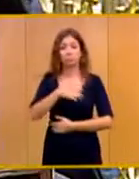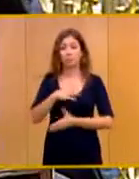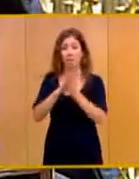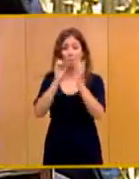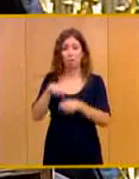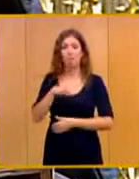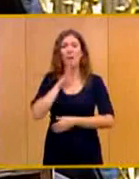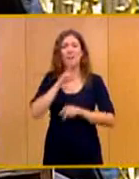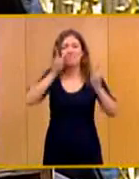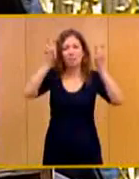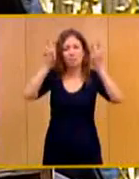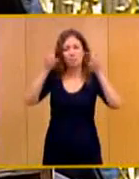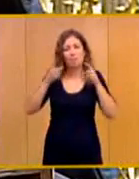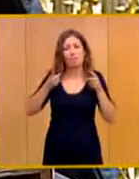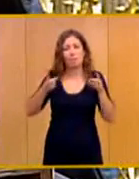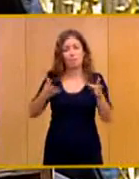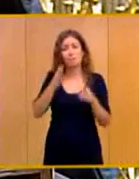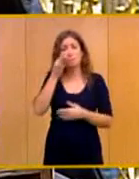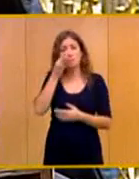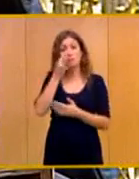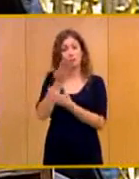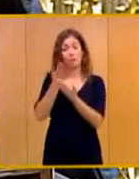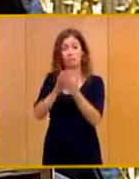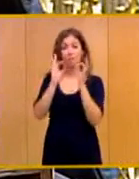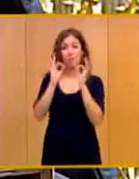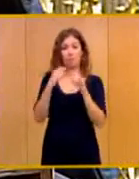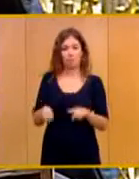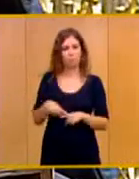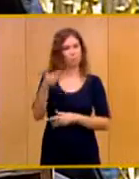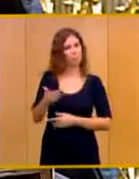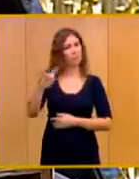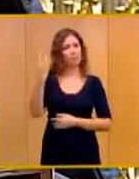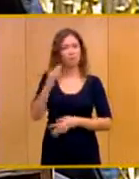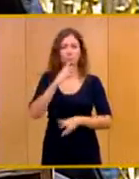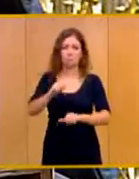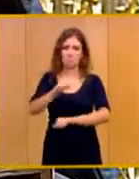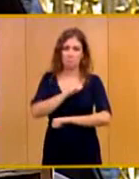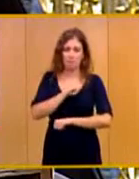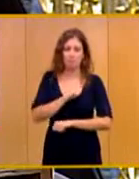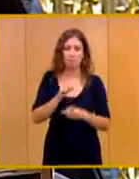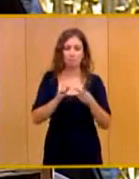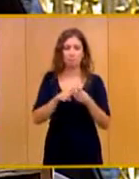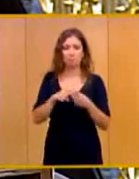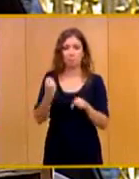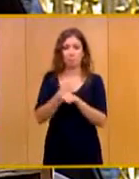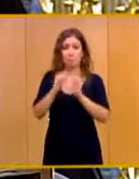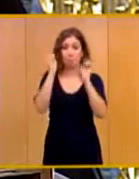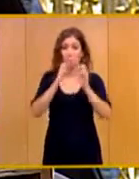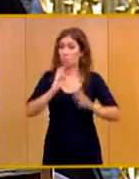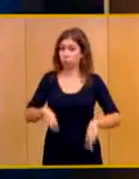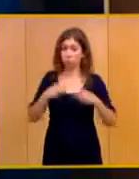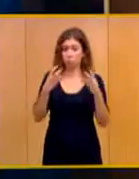la realidad, los problemas más importantes, que es el desempleo, que es el cambio de modelo productivo, le